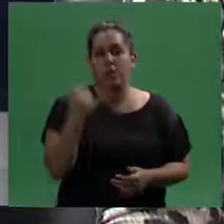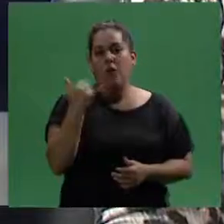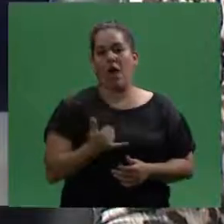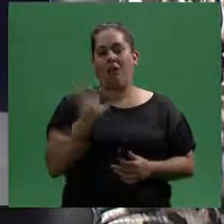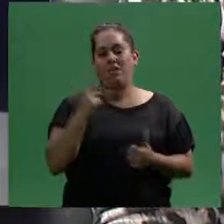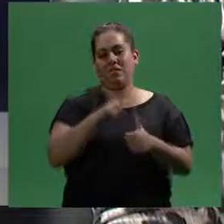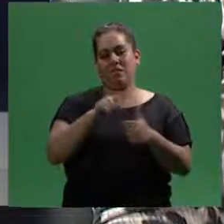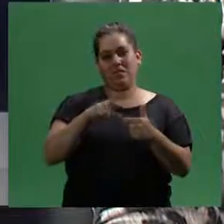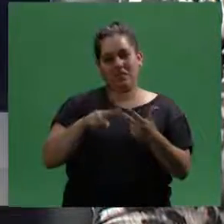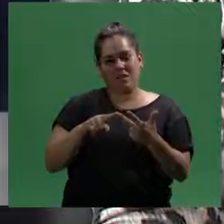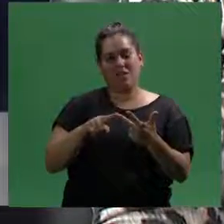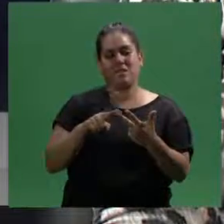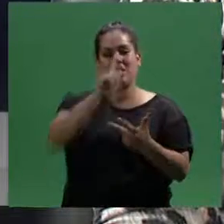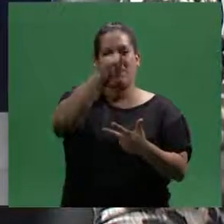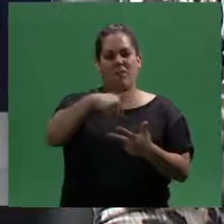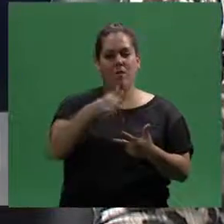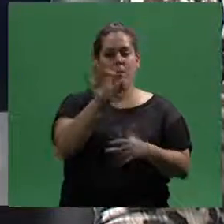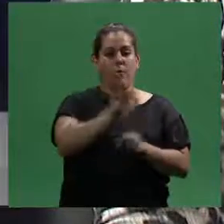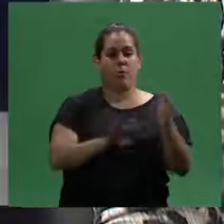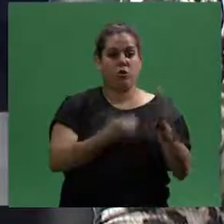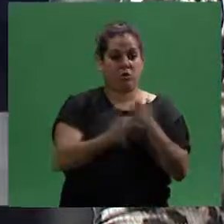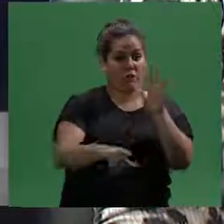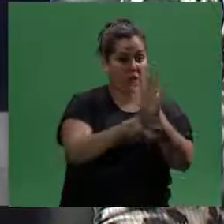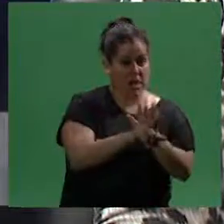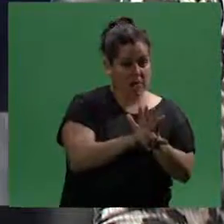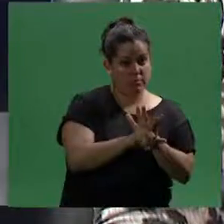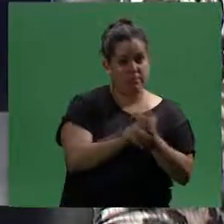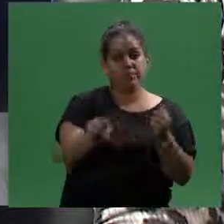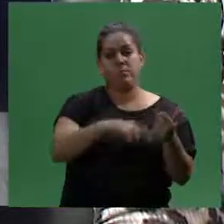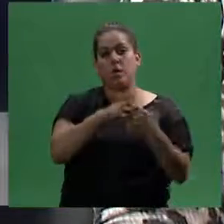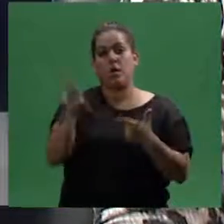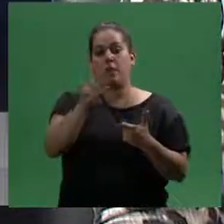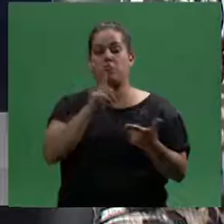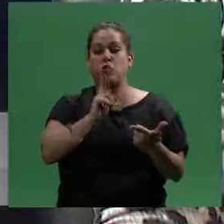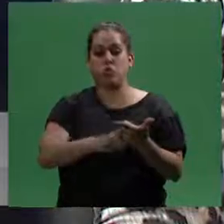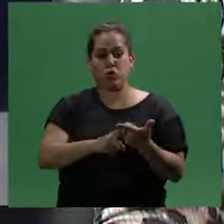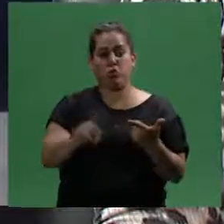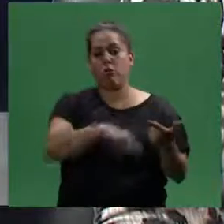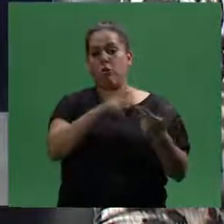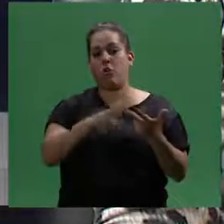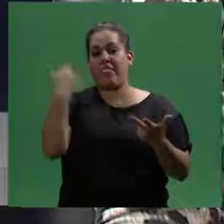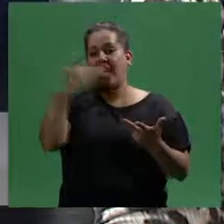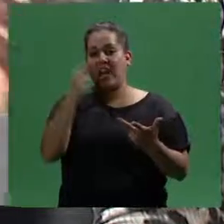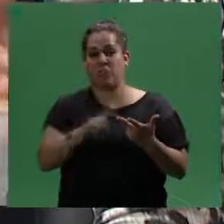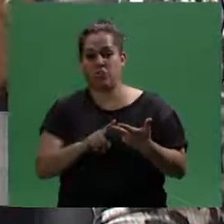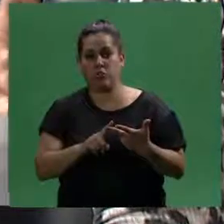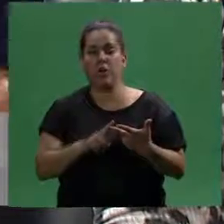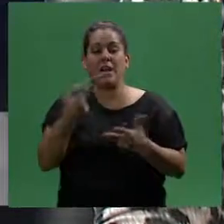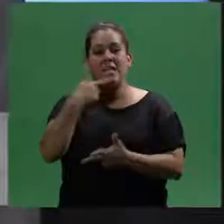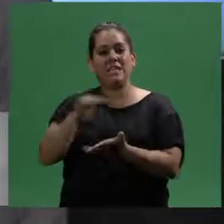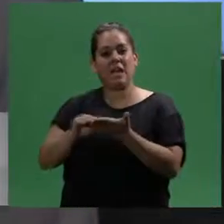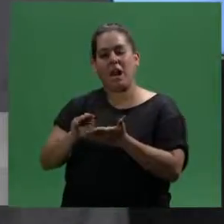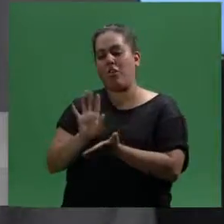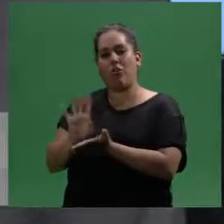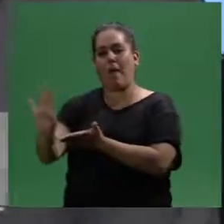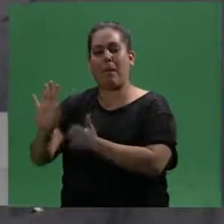tres orígenes de proyectos: los proyectos de ley, los proyectos de resolución y los proyectos de declaración. El Senado tiene una